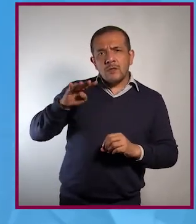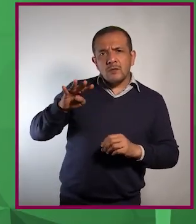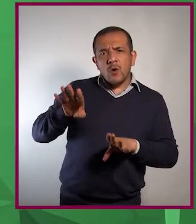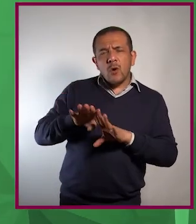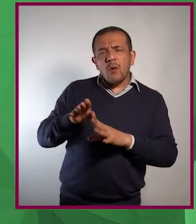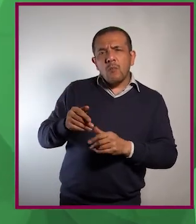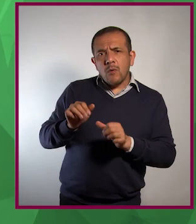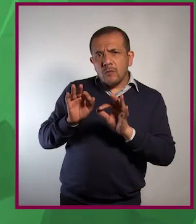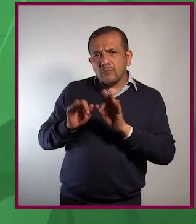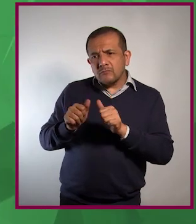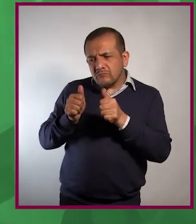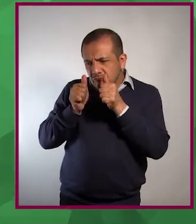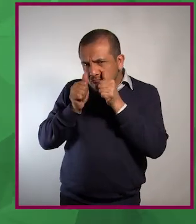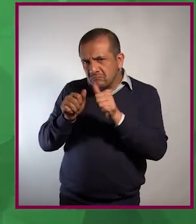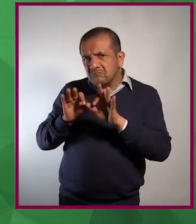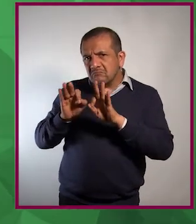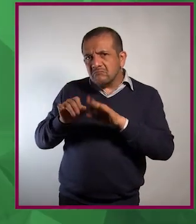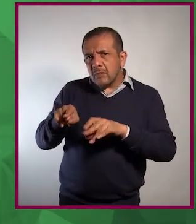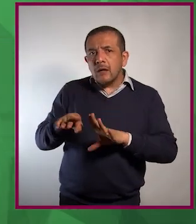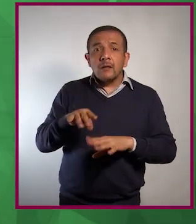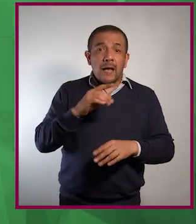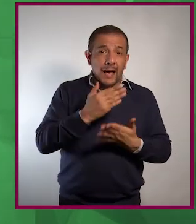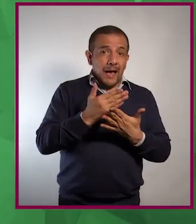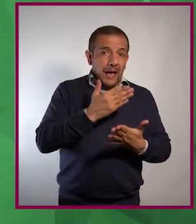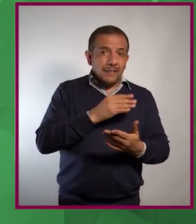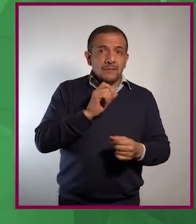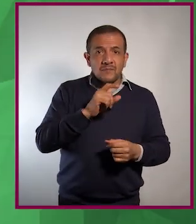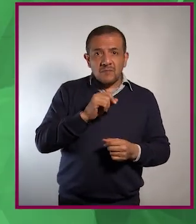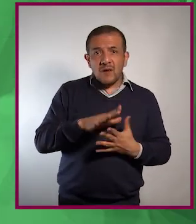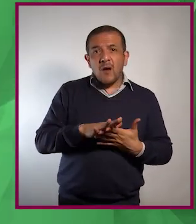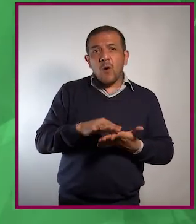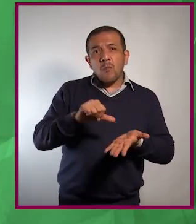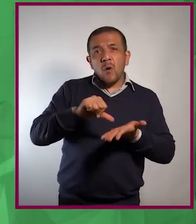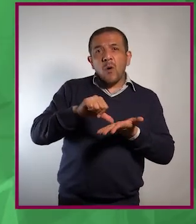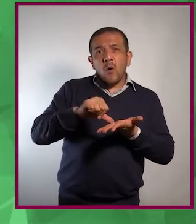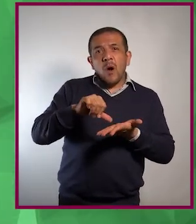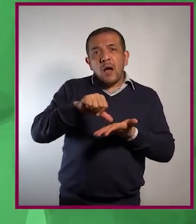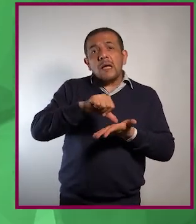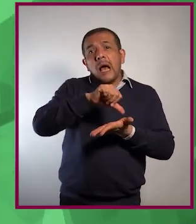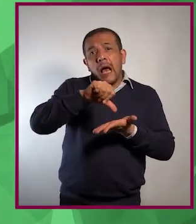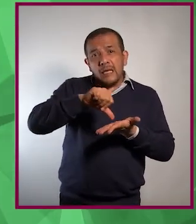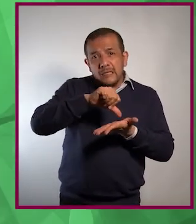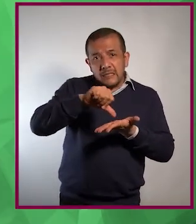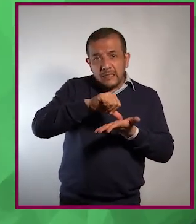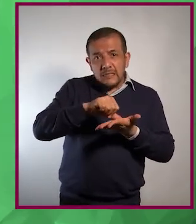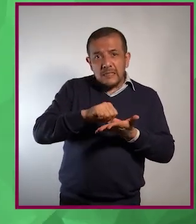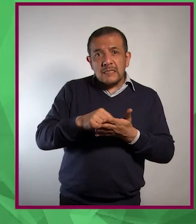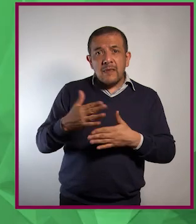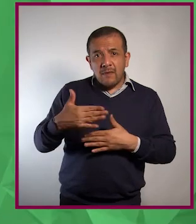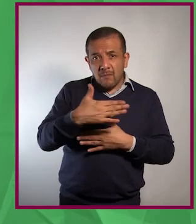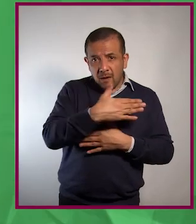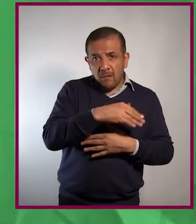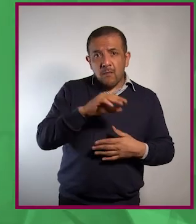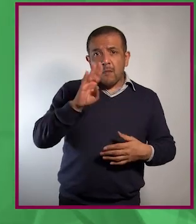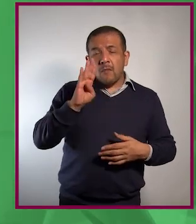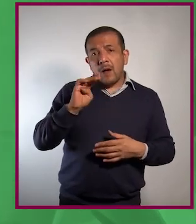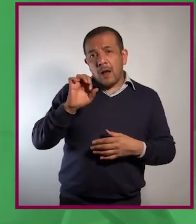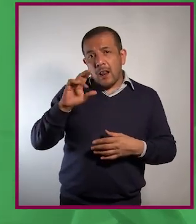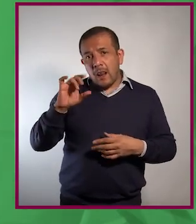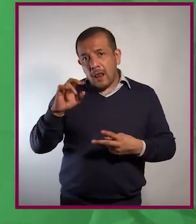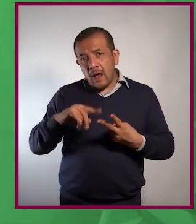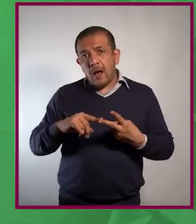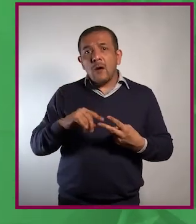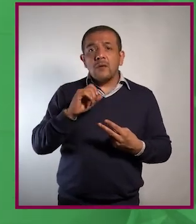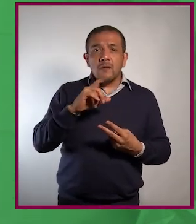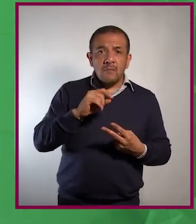XIX? Generalmente era con los principios de antibióticos como el aceite de hígado de bacalao, los masajes de vinagre y